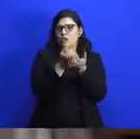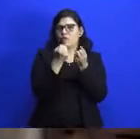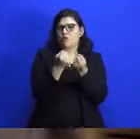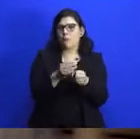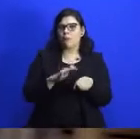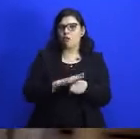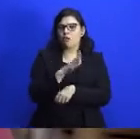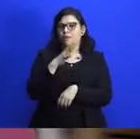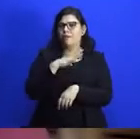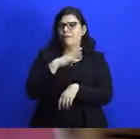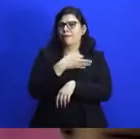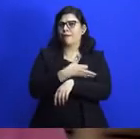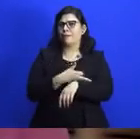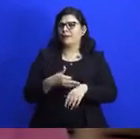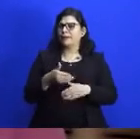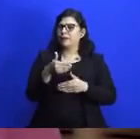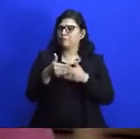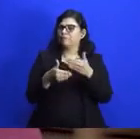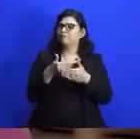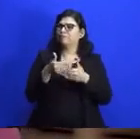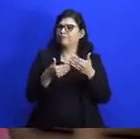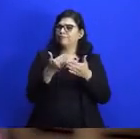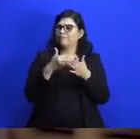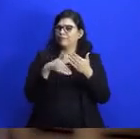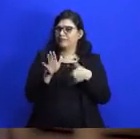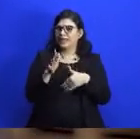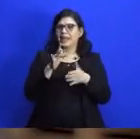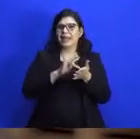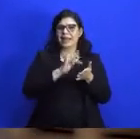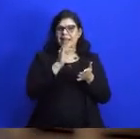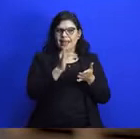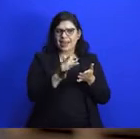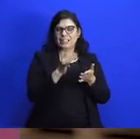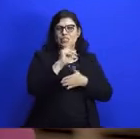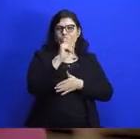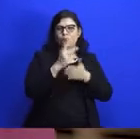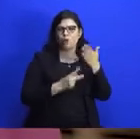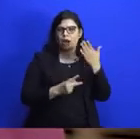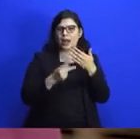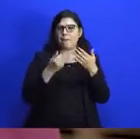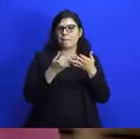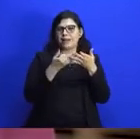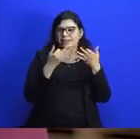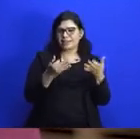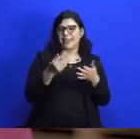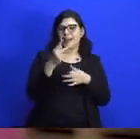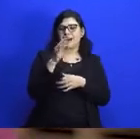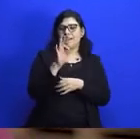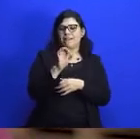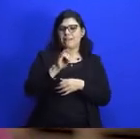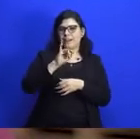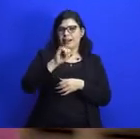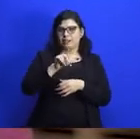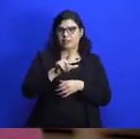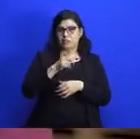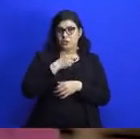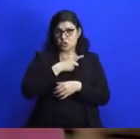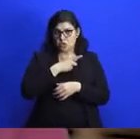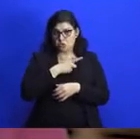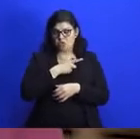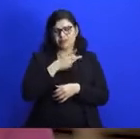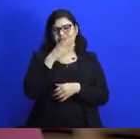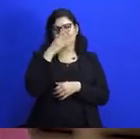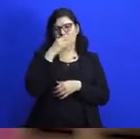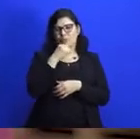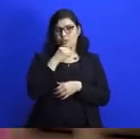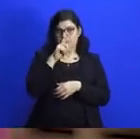muchas familias. Darle las gracias al programa Tierra Fértil, porque sin ellos no lo hubiéramos podido lograr. No